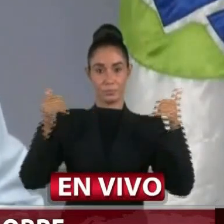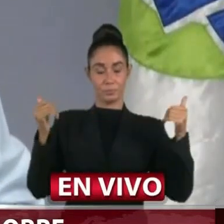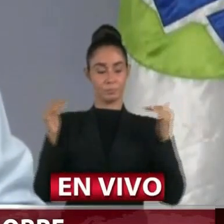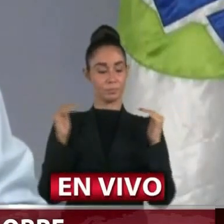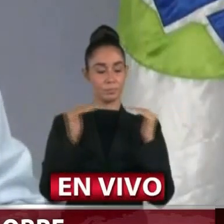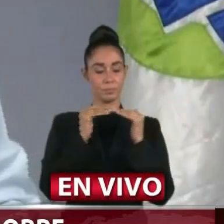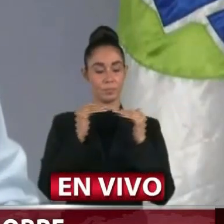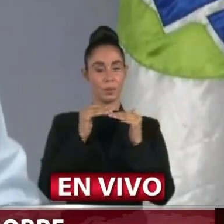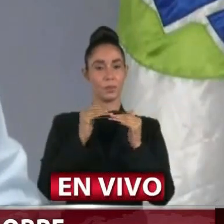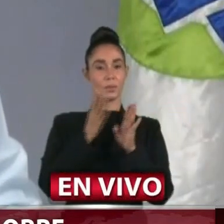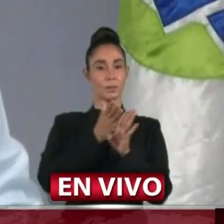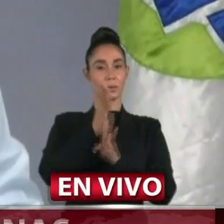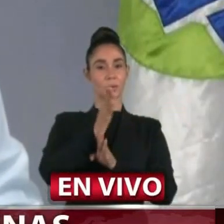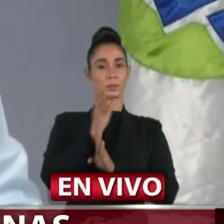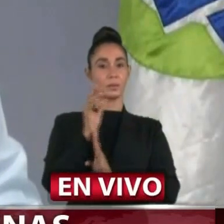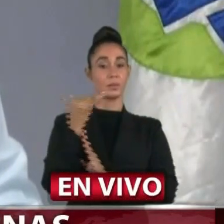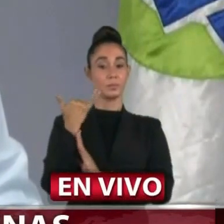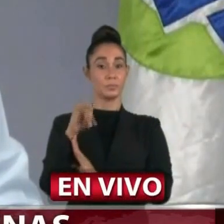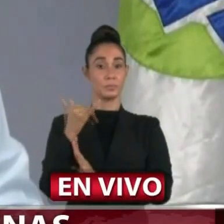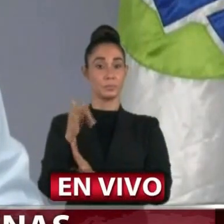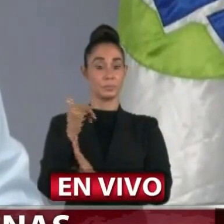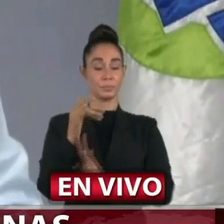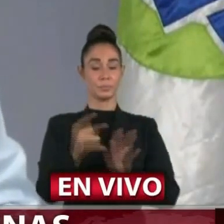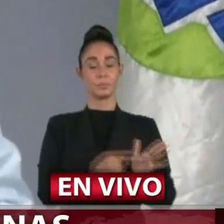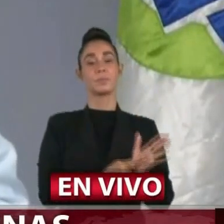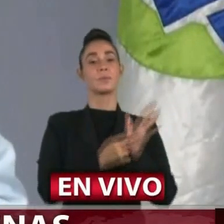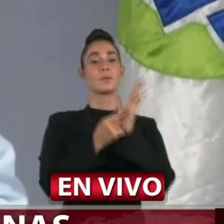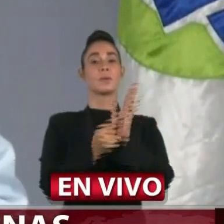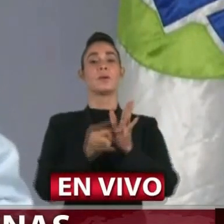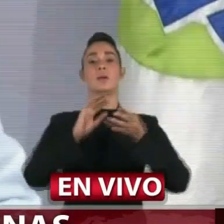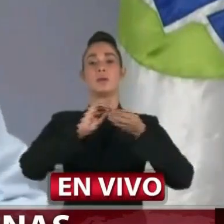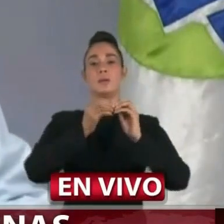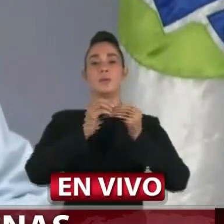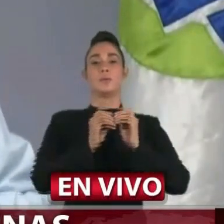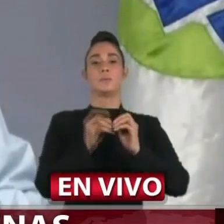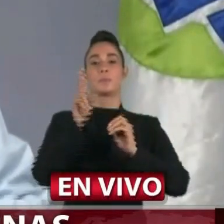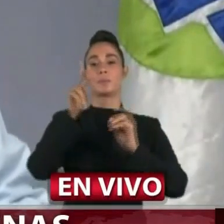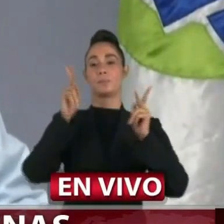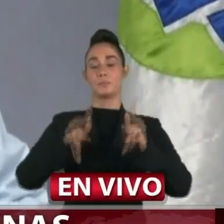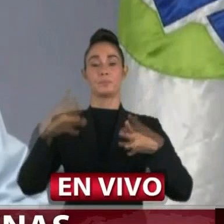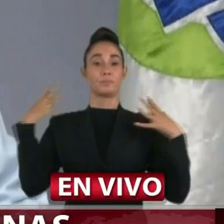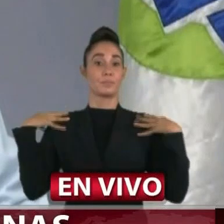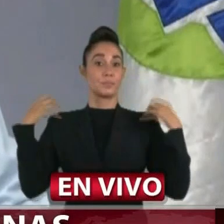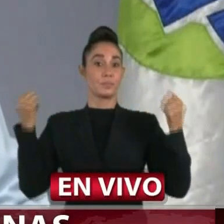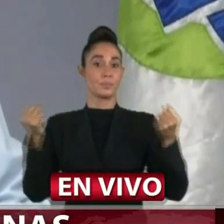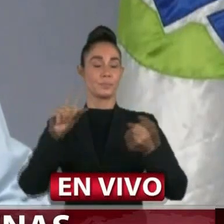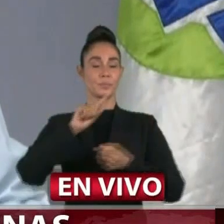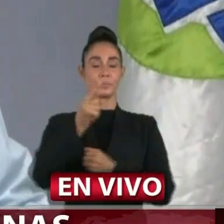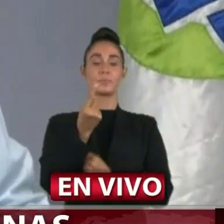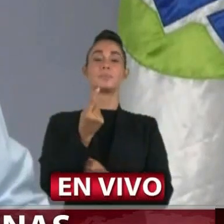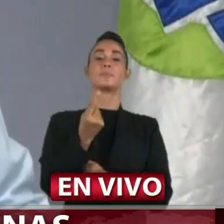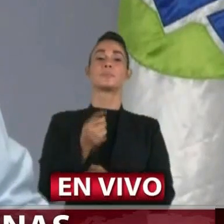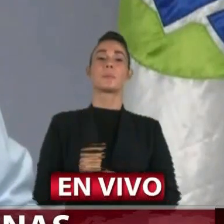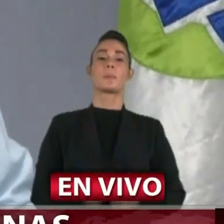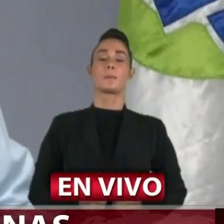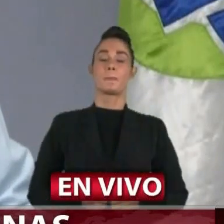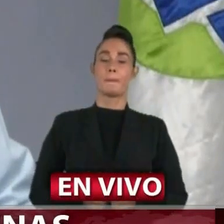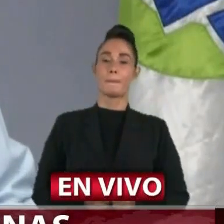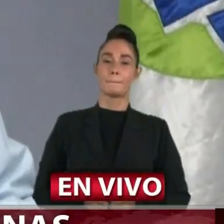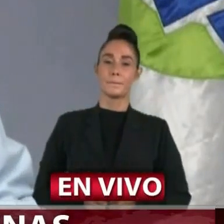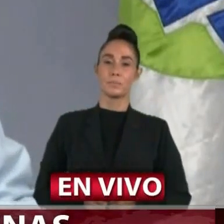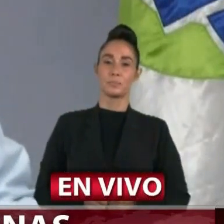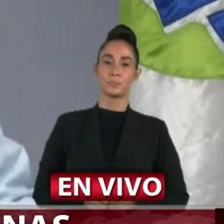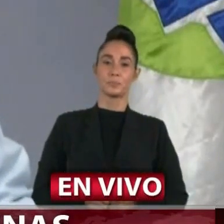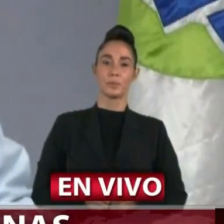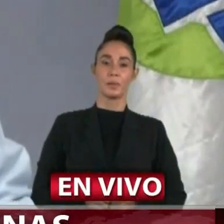la línea amarilla que figura el número de recuperados, que solamente corresponden